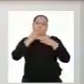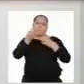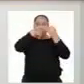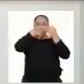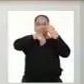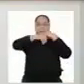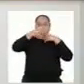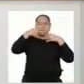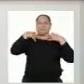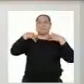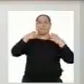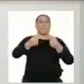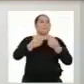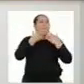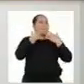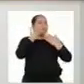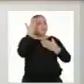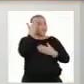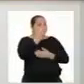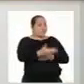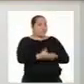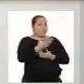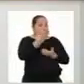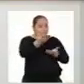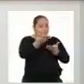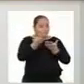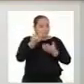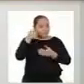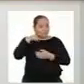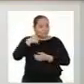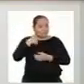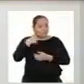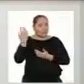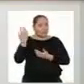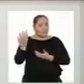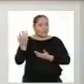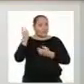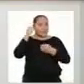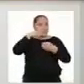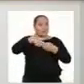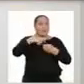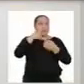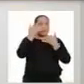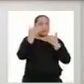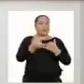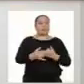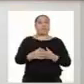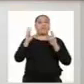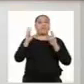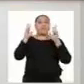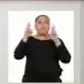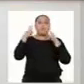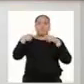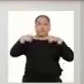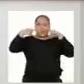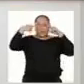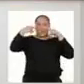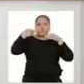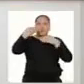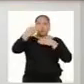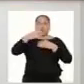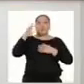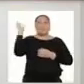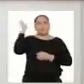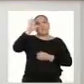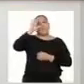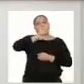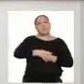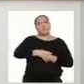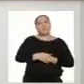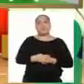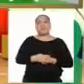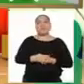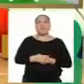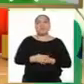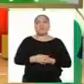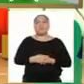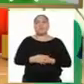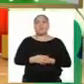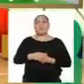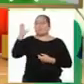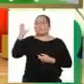saludables. Gracias a ti, Jonathan, por haberme invitado el día de hoy. Espero verlos pronto. ¡Nos vemos! ¡Chao!